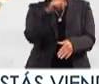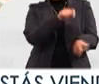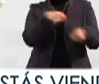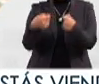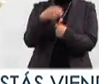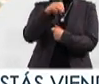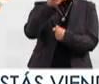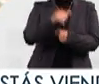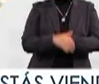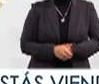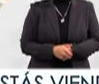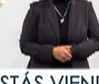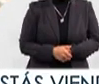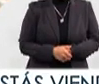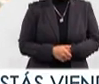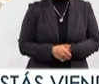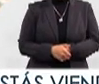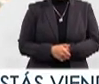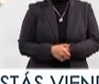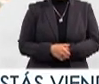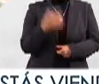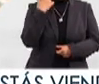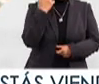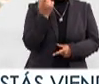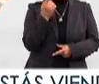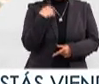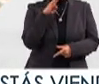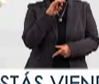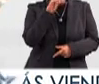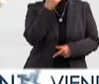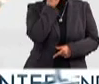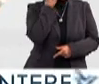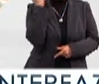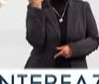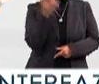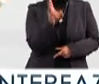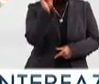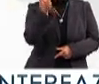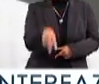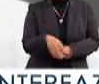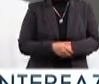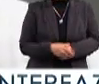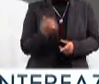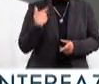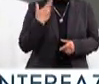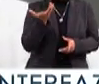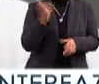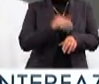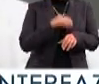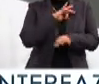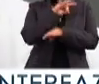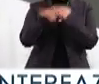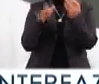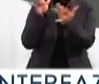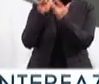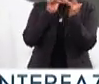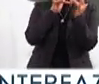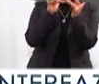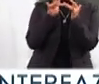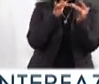poder acceder a ella sí es una beca padrísima como bien dices y que te permite estar en contacto con